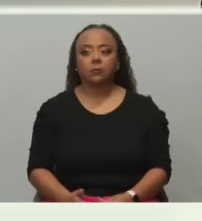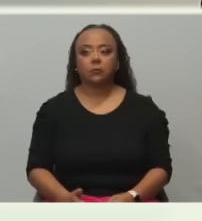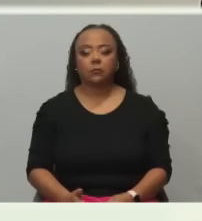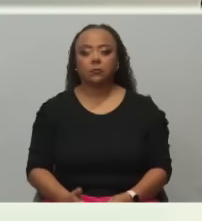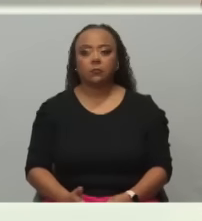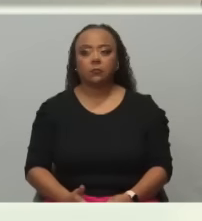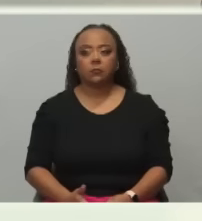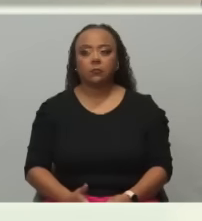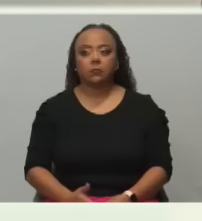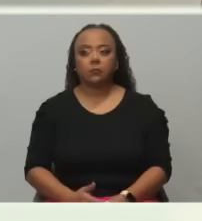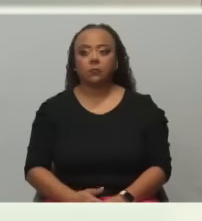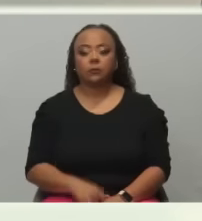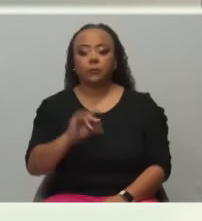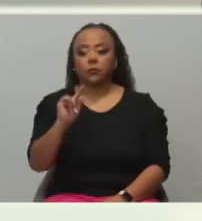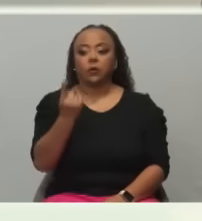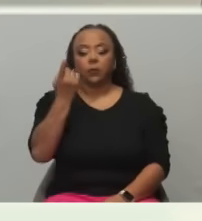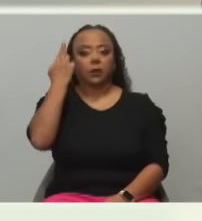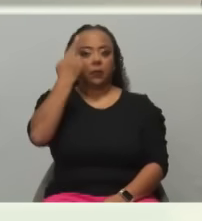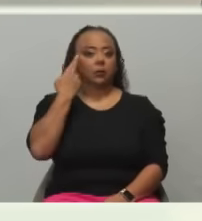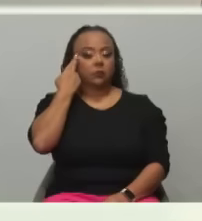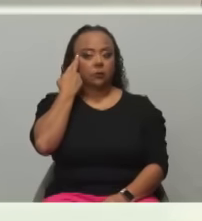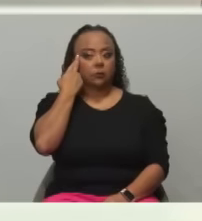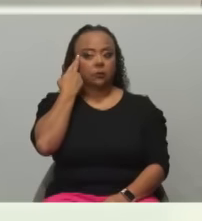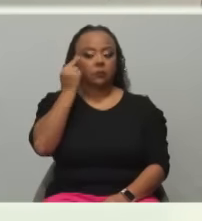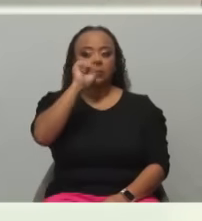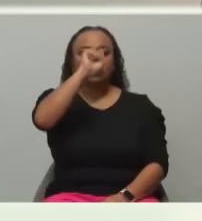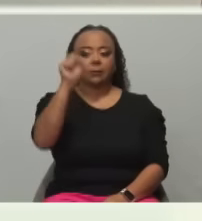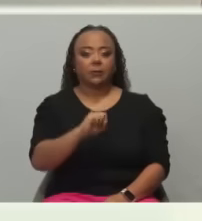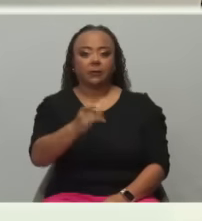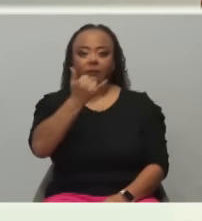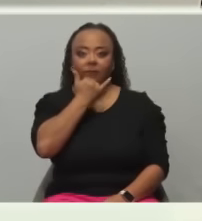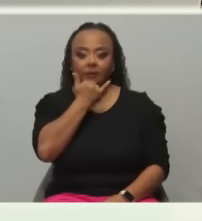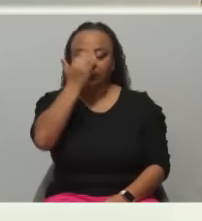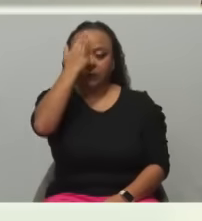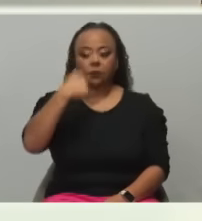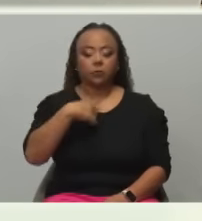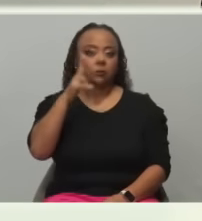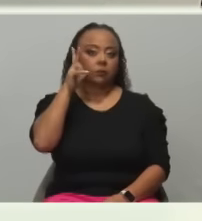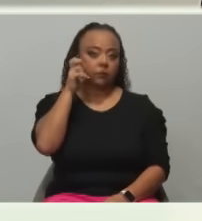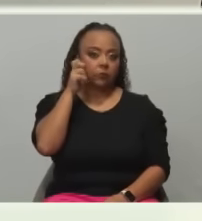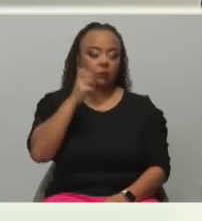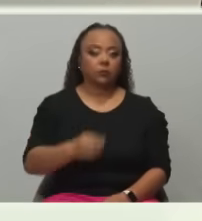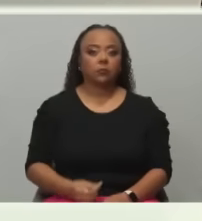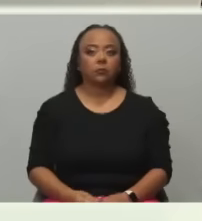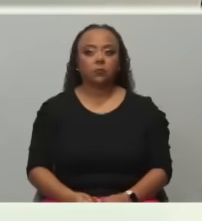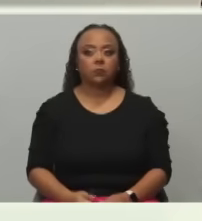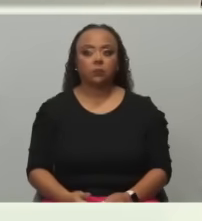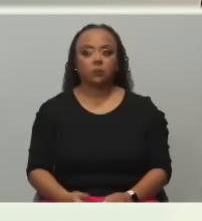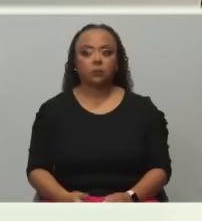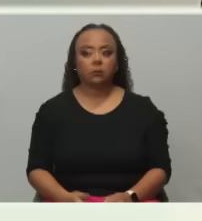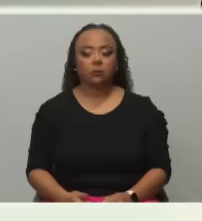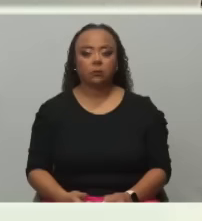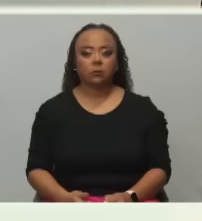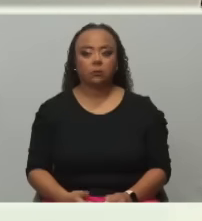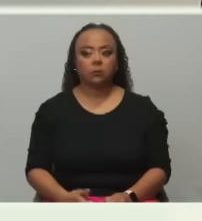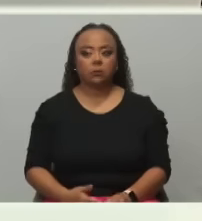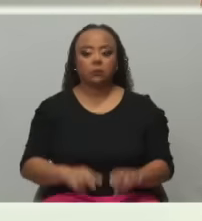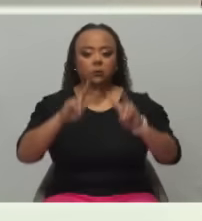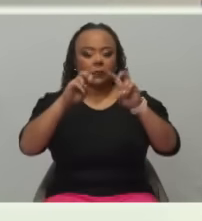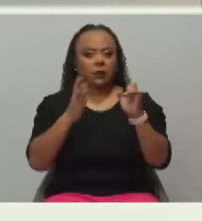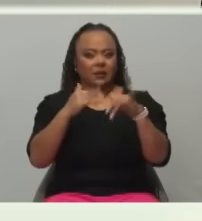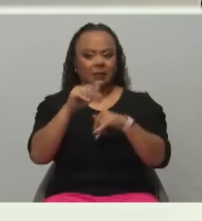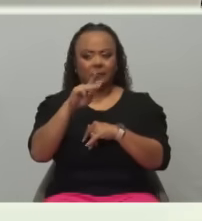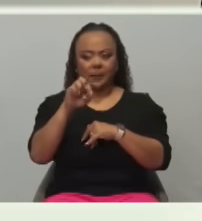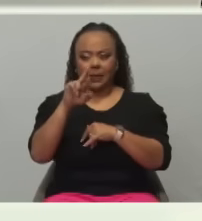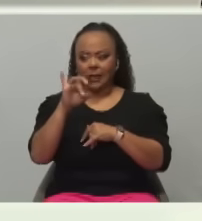necesariamente el único motivo en el que sapriza está fallando porque yo escucho mucha mucho análisis de que es que no está Mariano